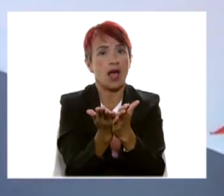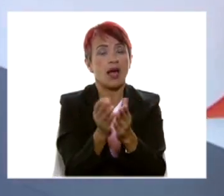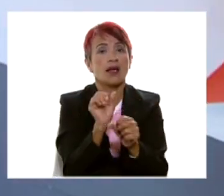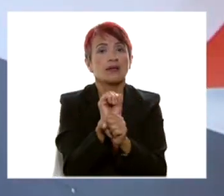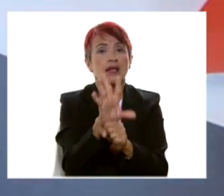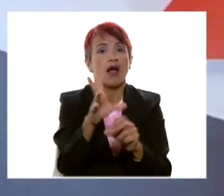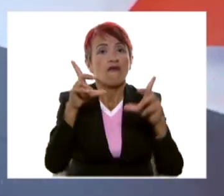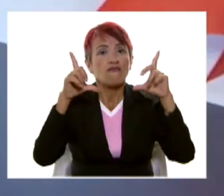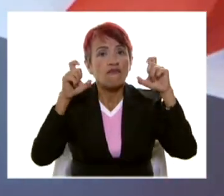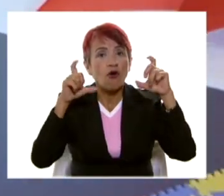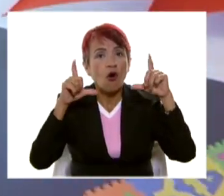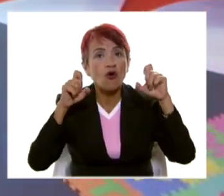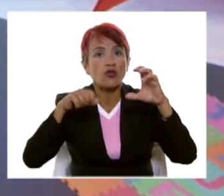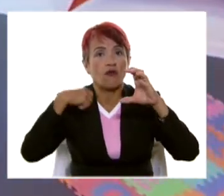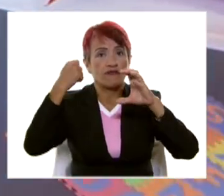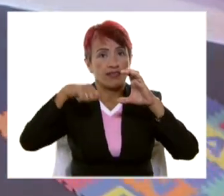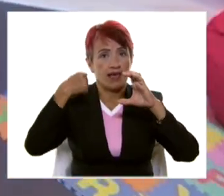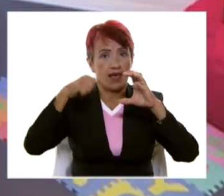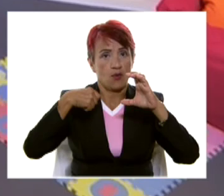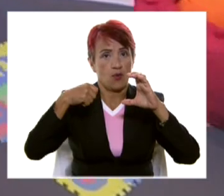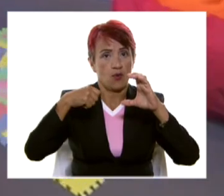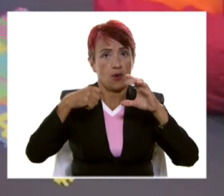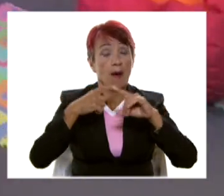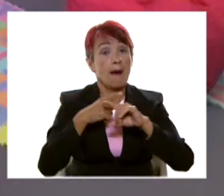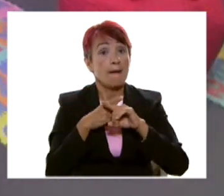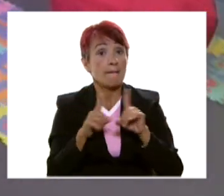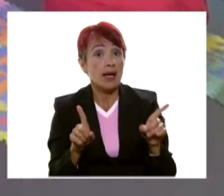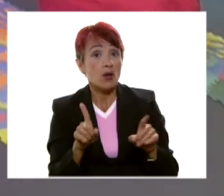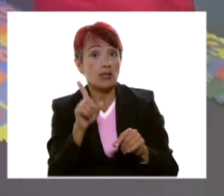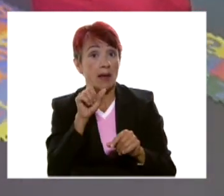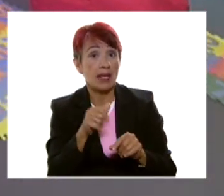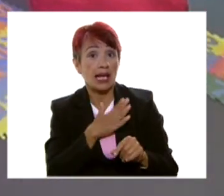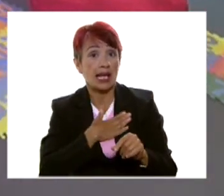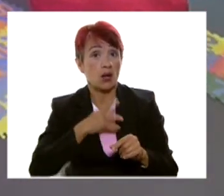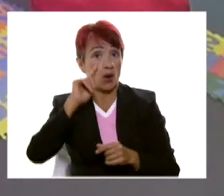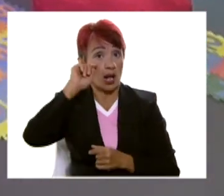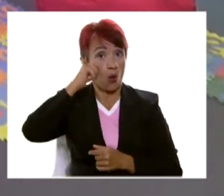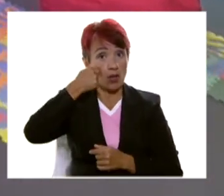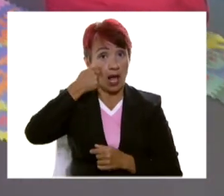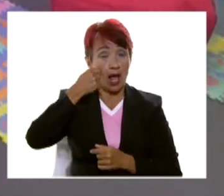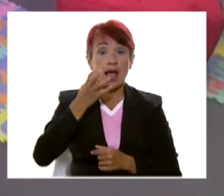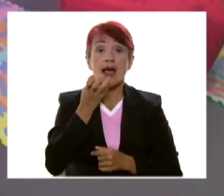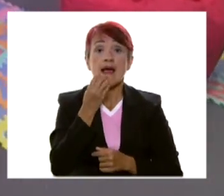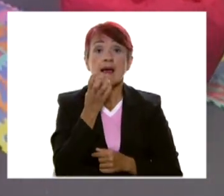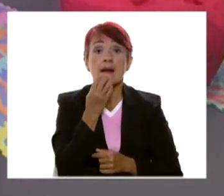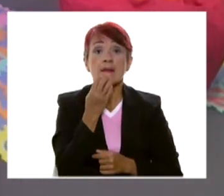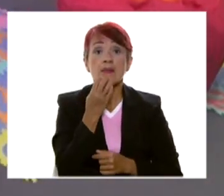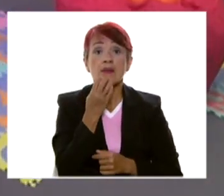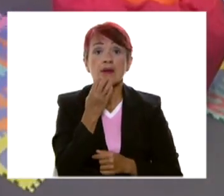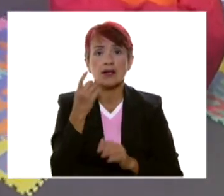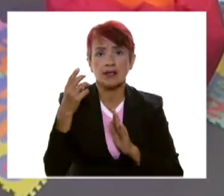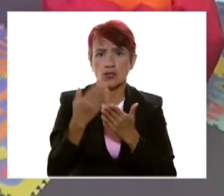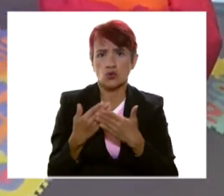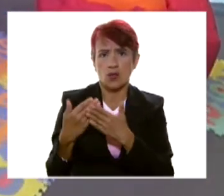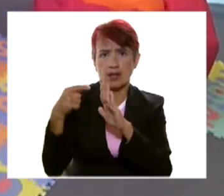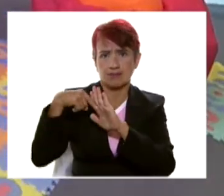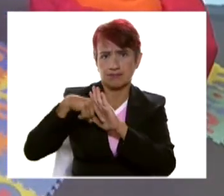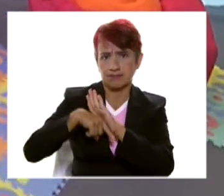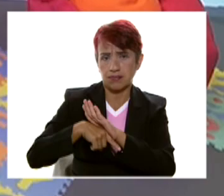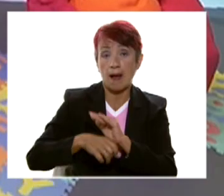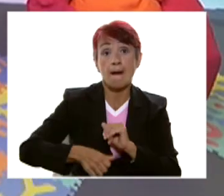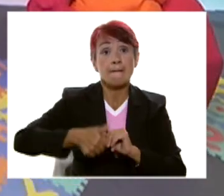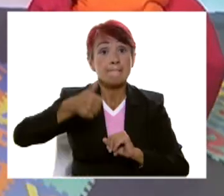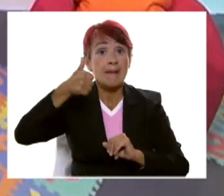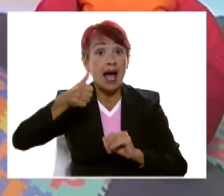sus fotografías o videos. Pero también les queremos recordar que si quieren profundizar aún más